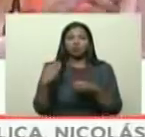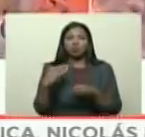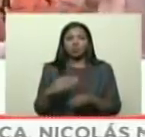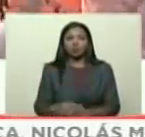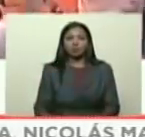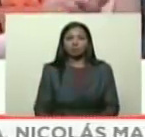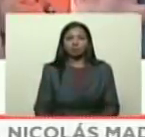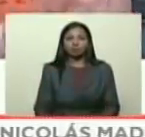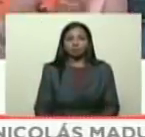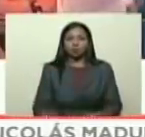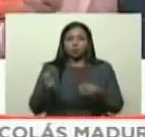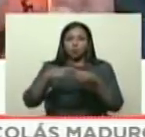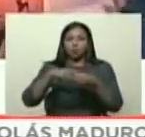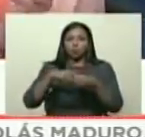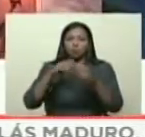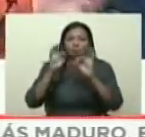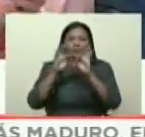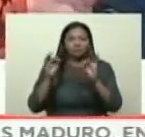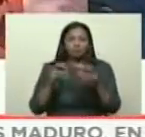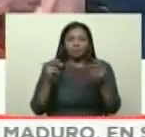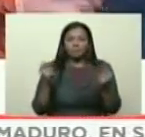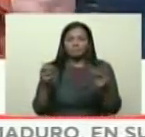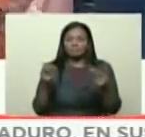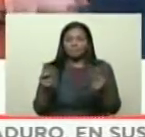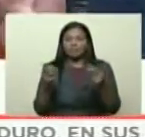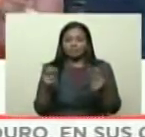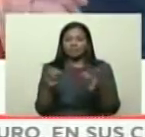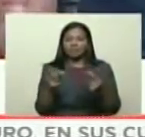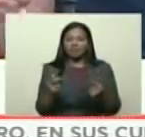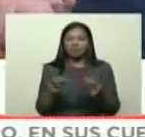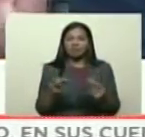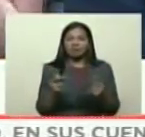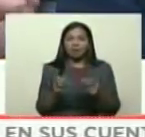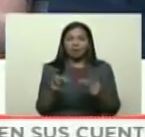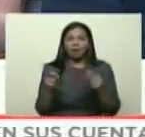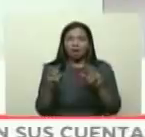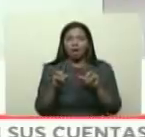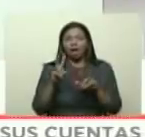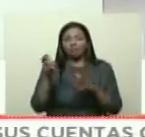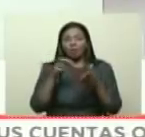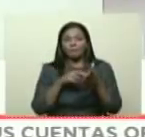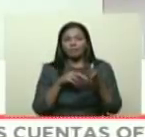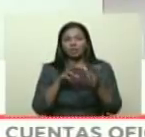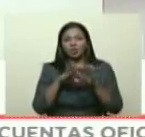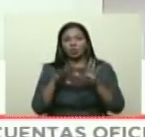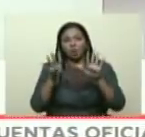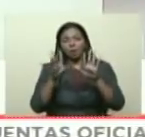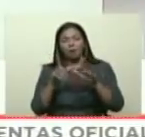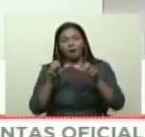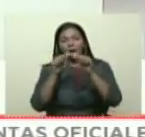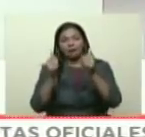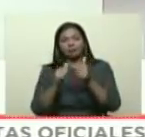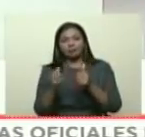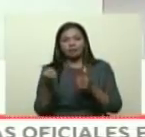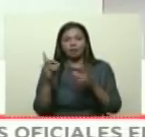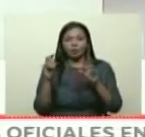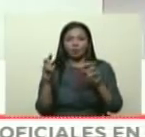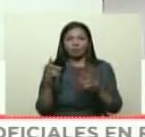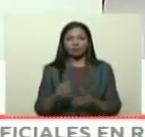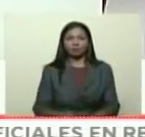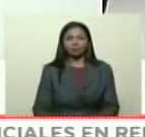se incorporan de manera activa a 2.000 nuevas unidades artísticas, ¿correcto?